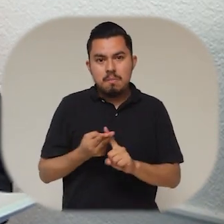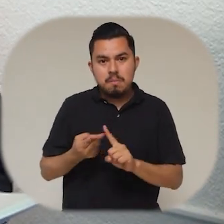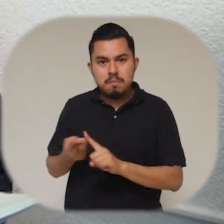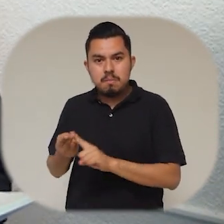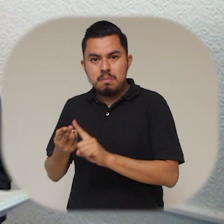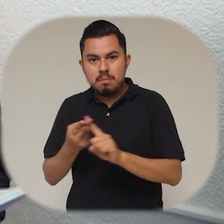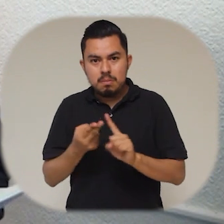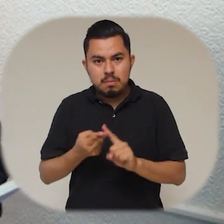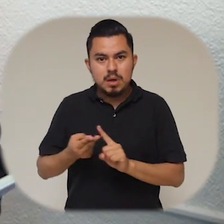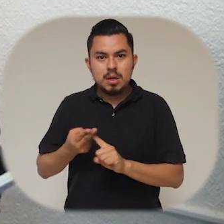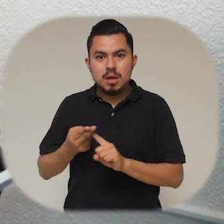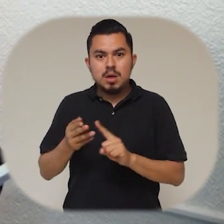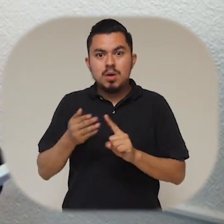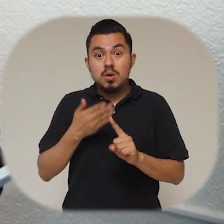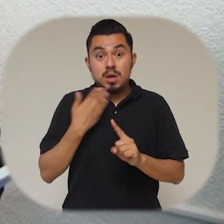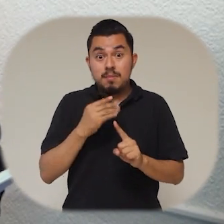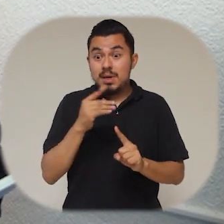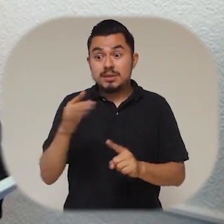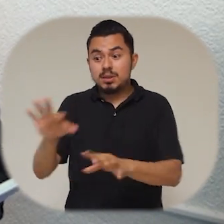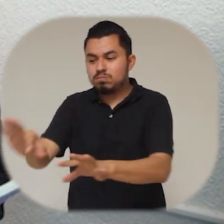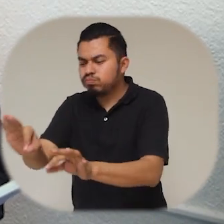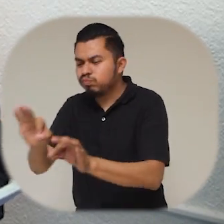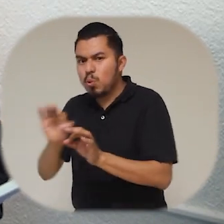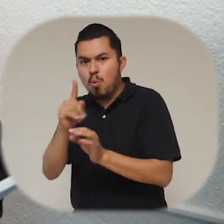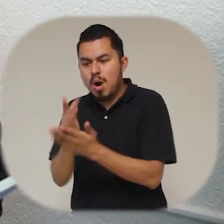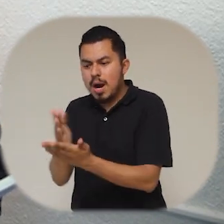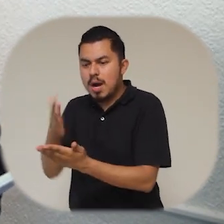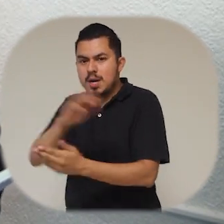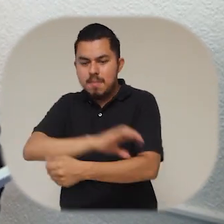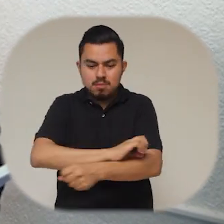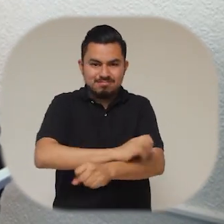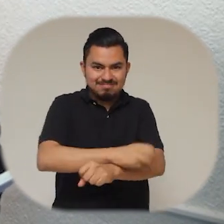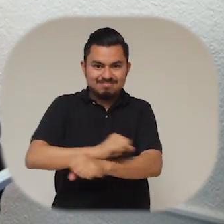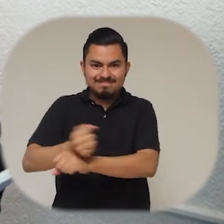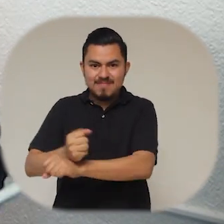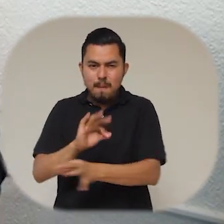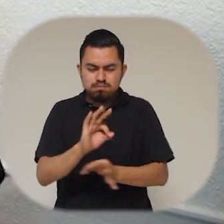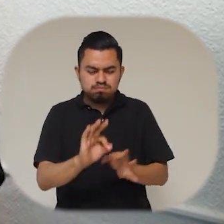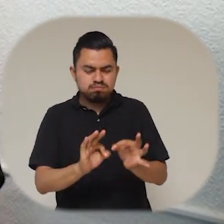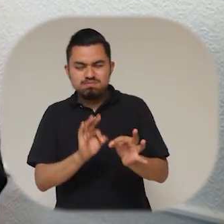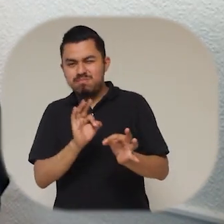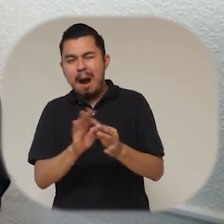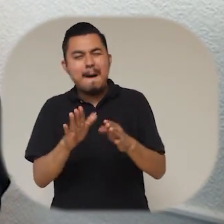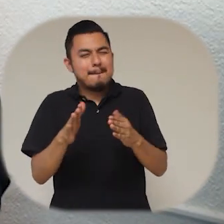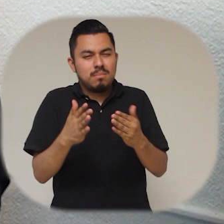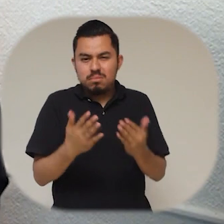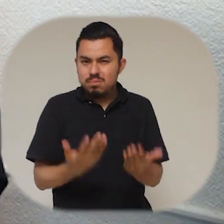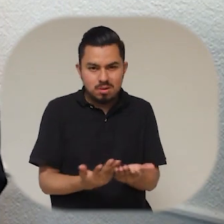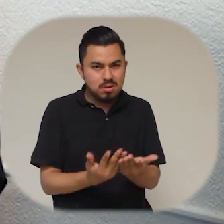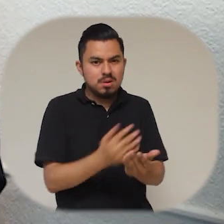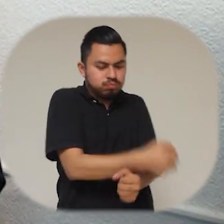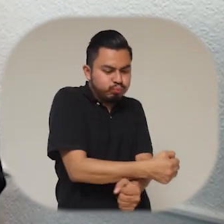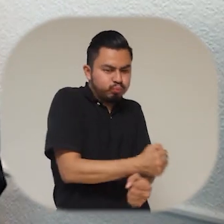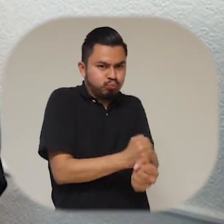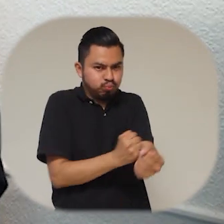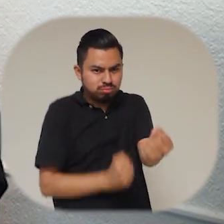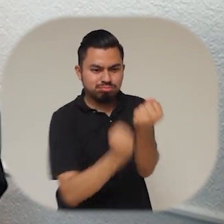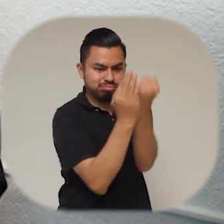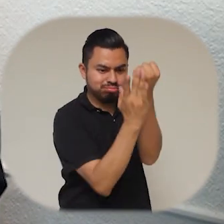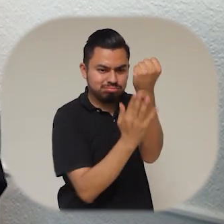habrá cometido un becerro sin defecto para expiación. Así que dentro de